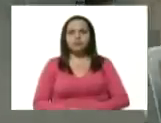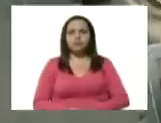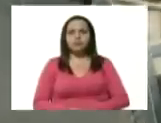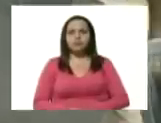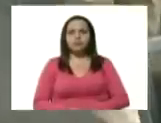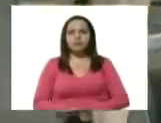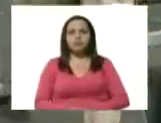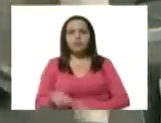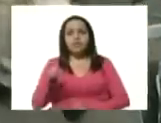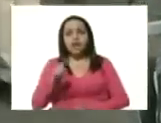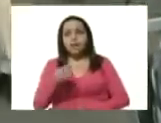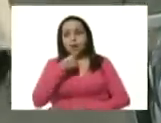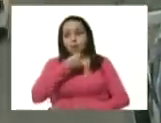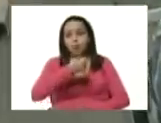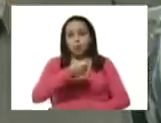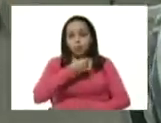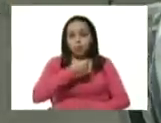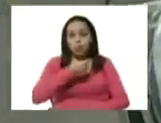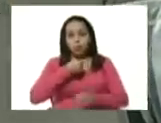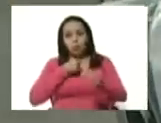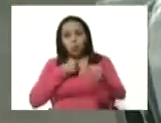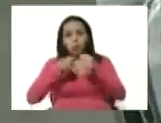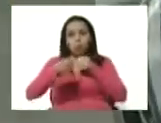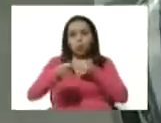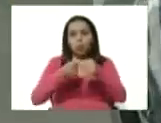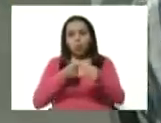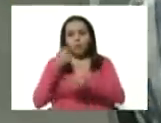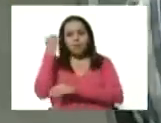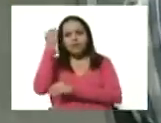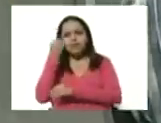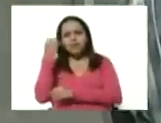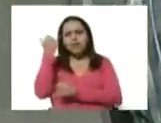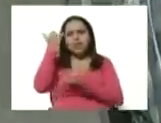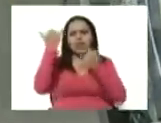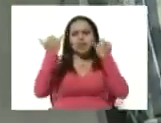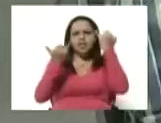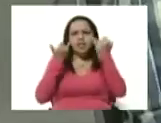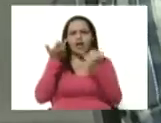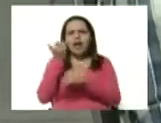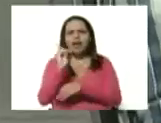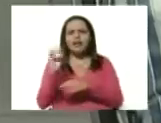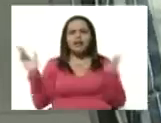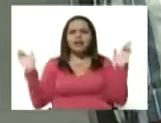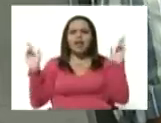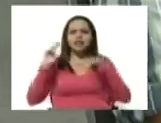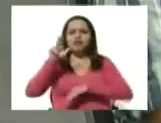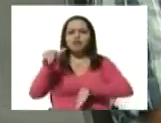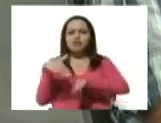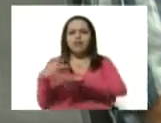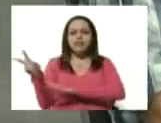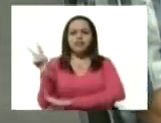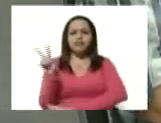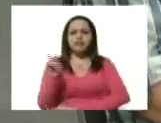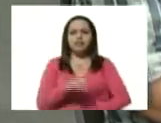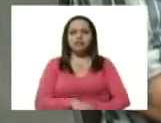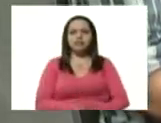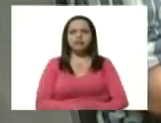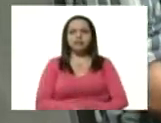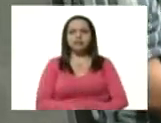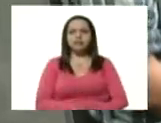conductora del programa de radio Debates de Ideas, transmitidos por Radio Nacional de Venezuela.